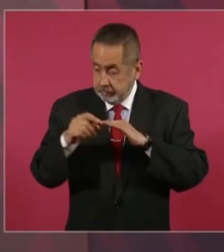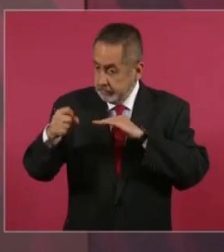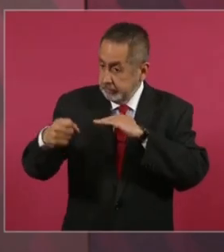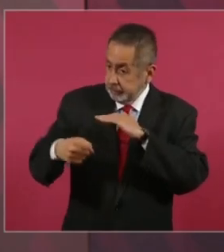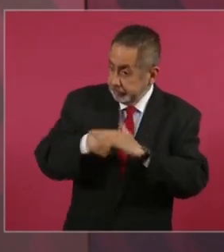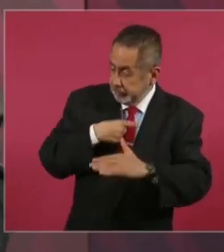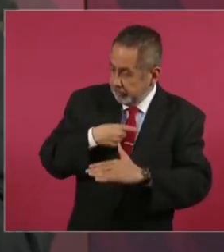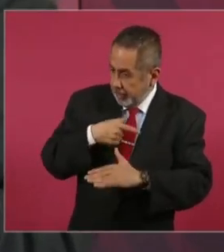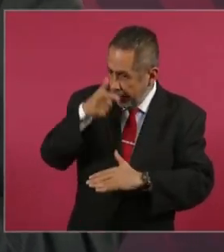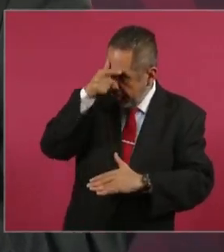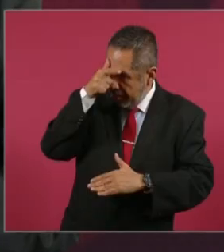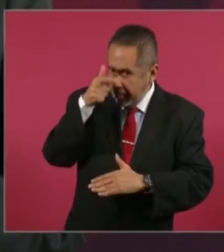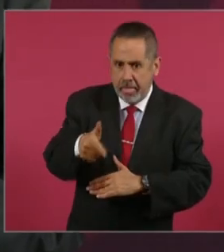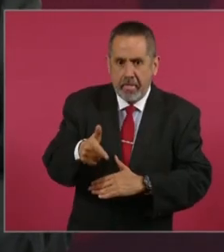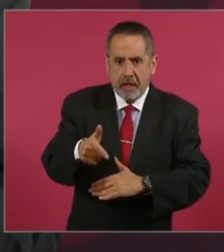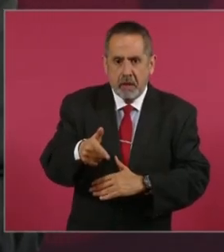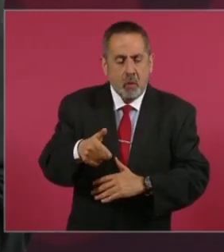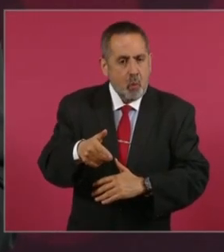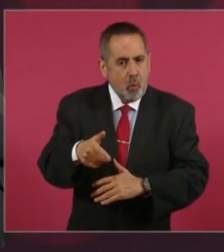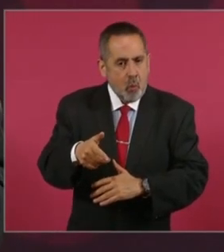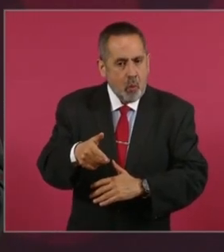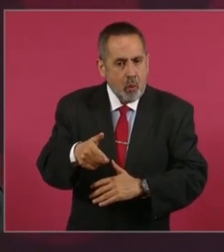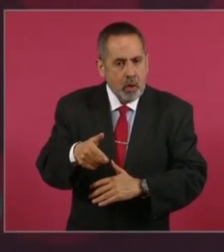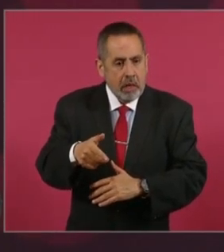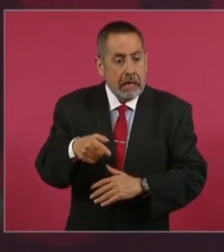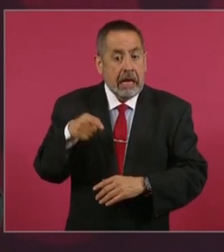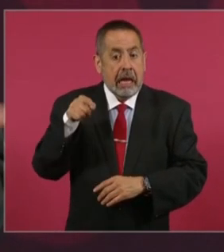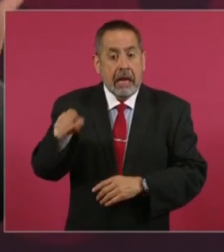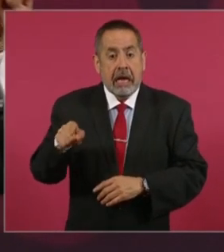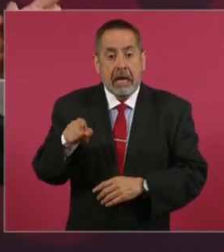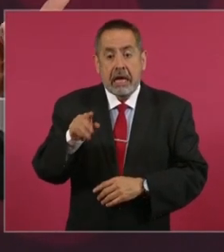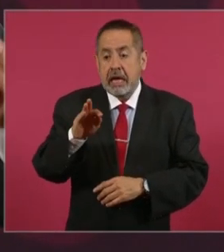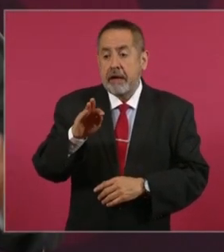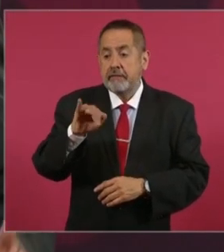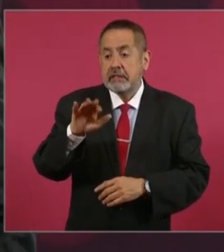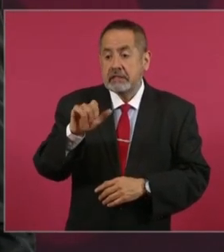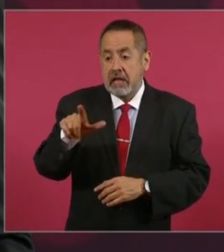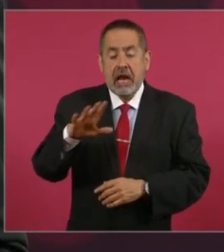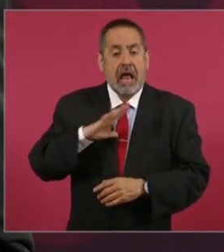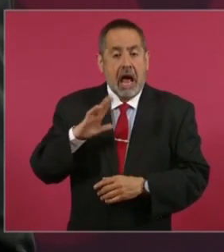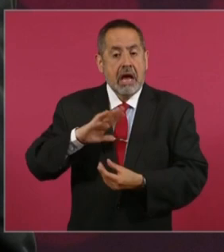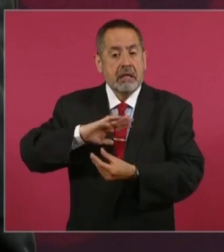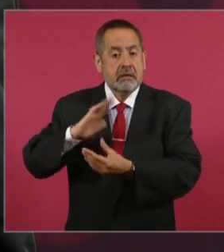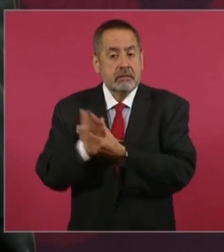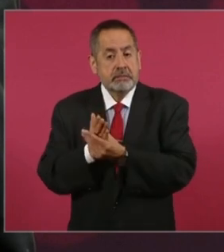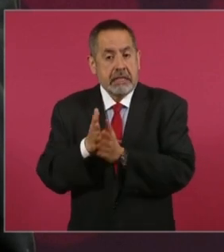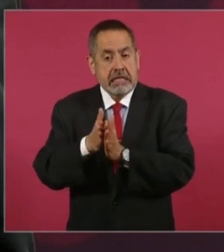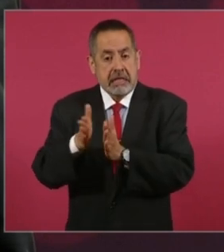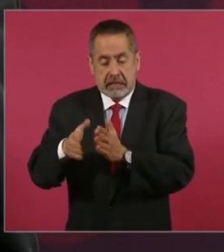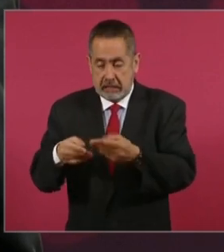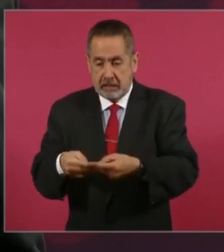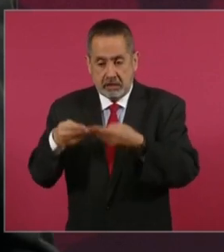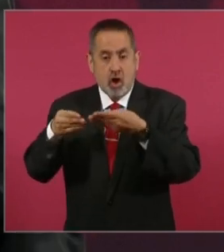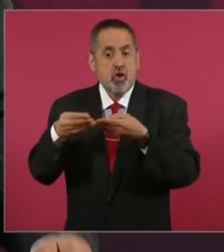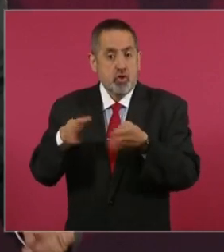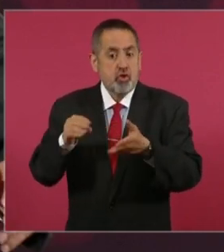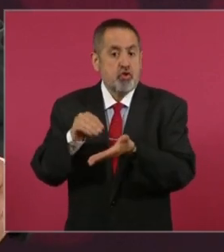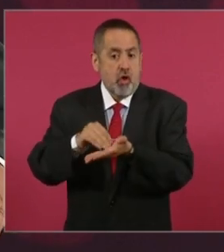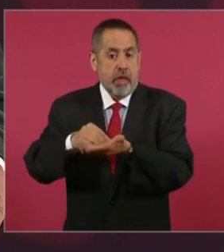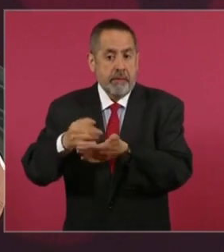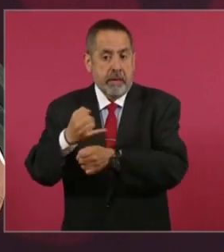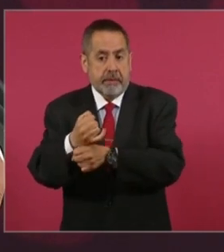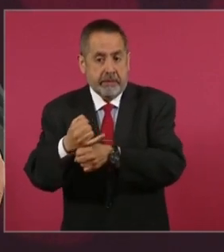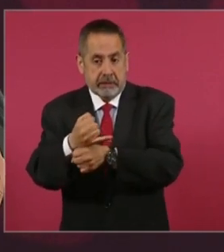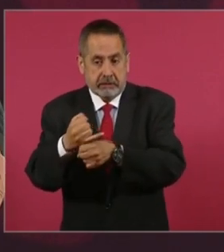que hay en la fiscalía un expediente abierto o